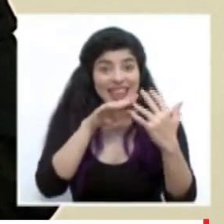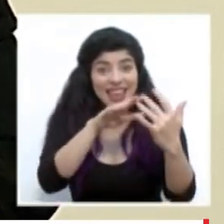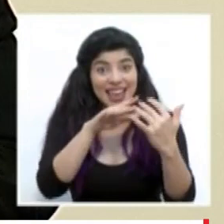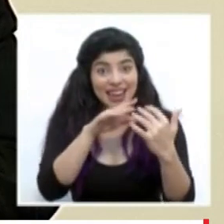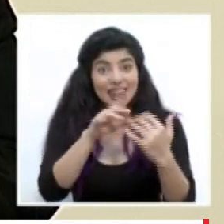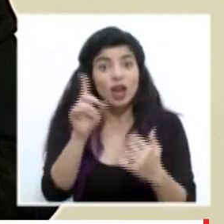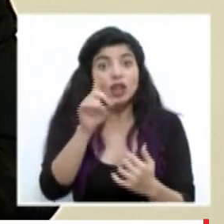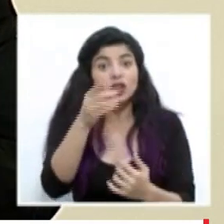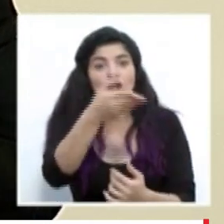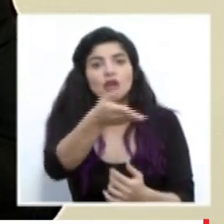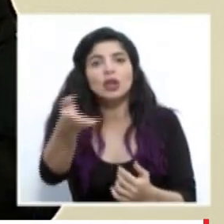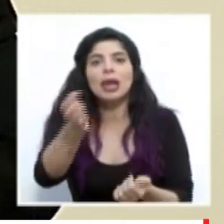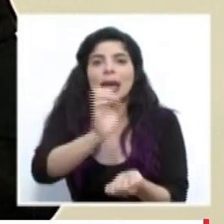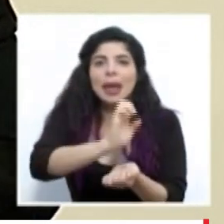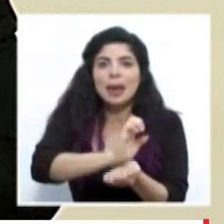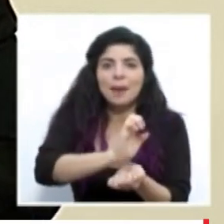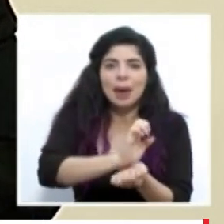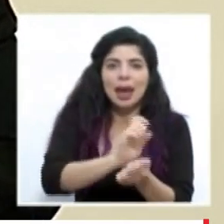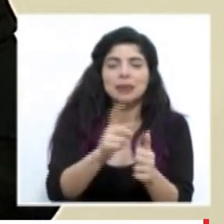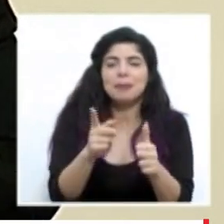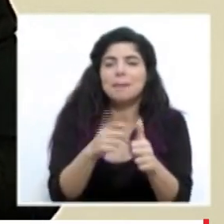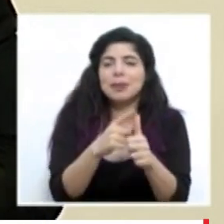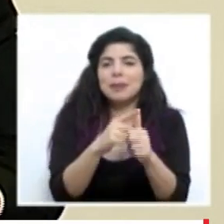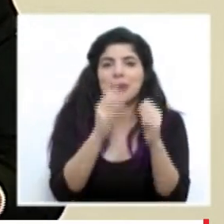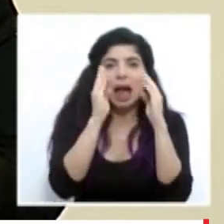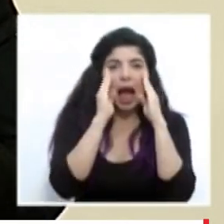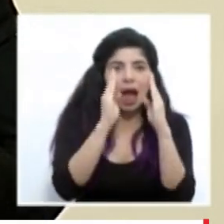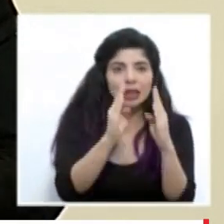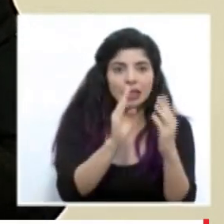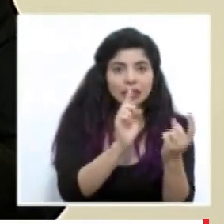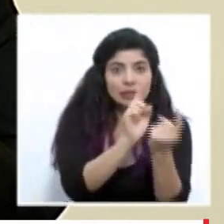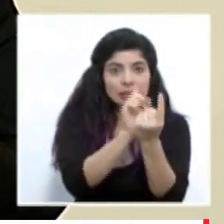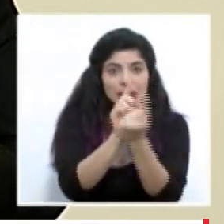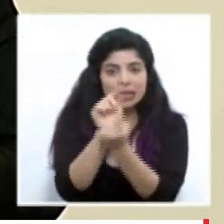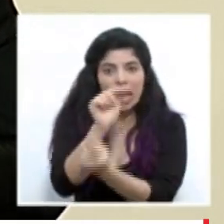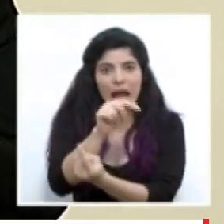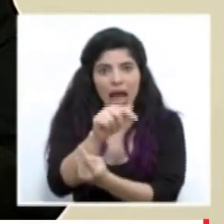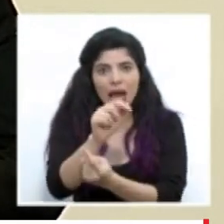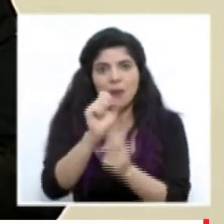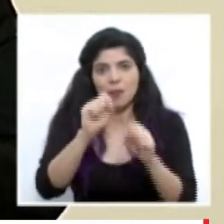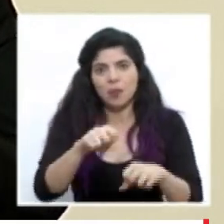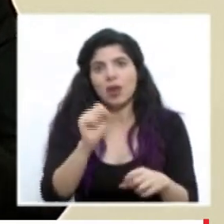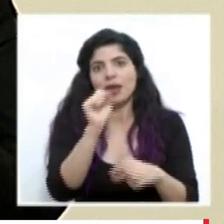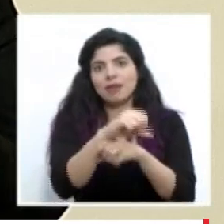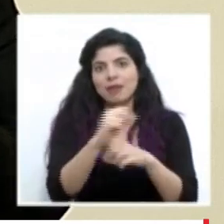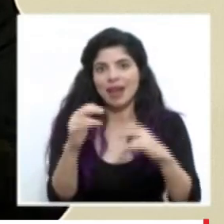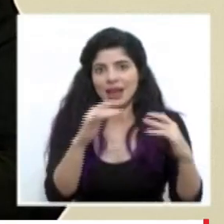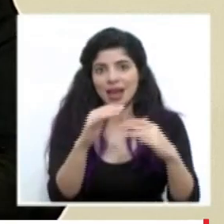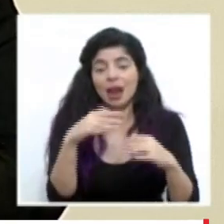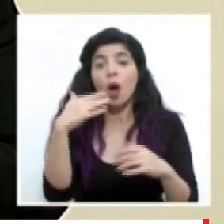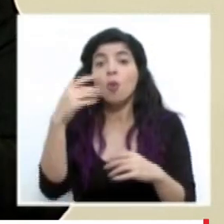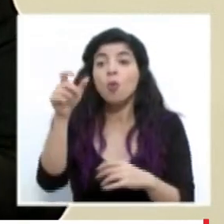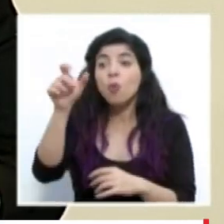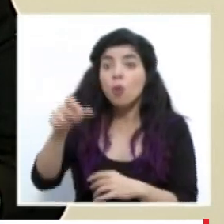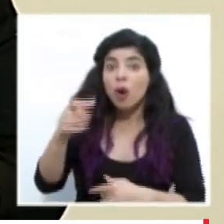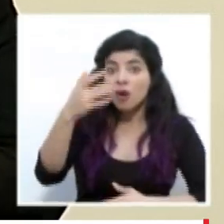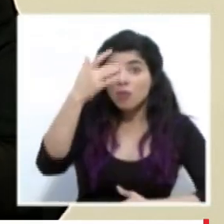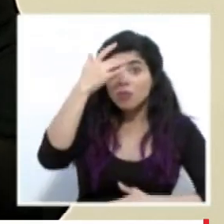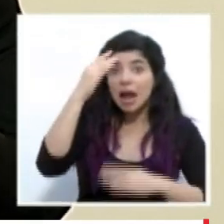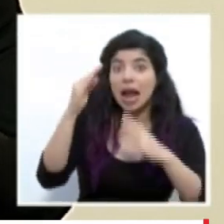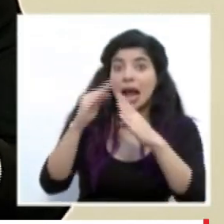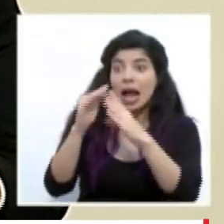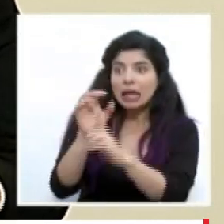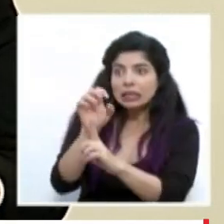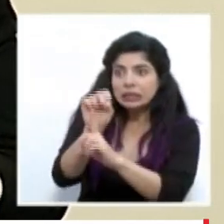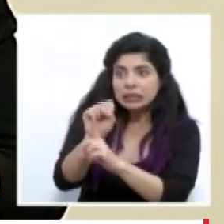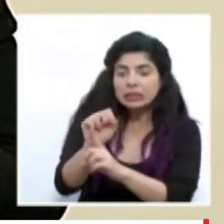gana en los EVAIS, se gana en el primer nivel de atención, se gana cuando vamos y captamos los pacientes en la casa